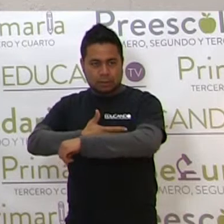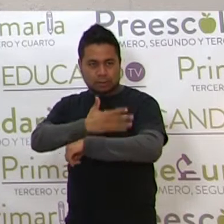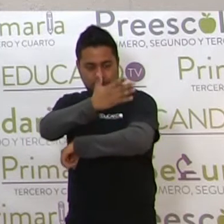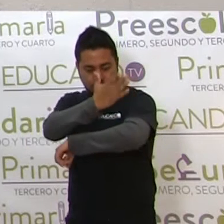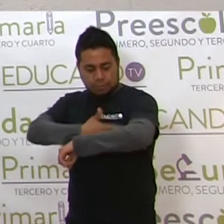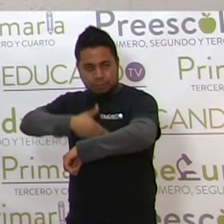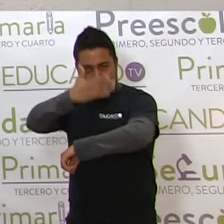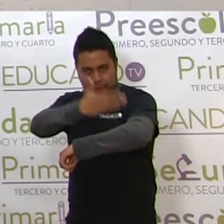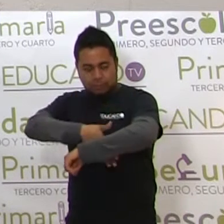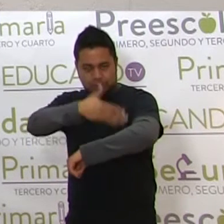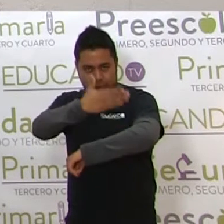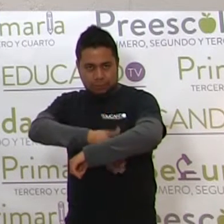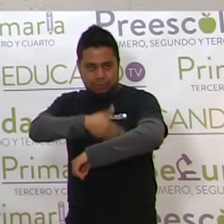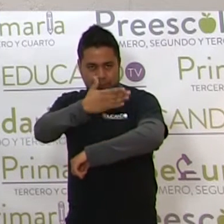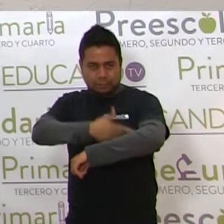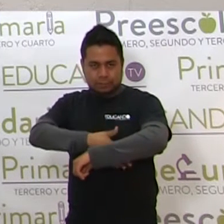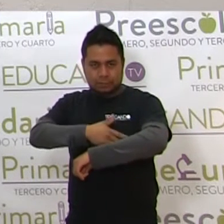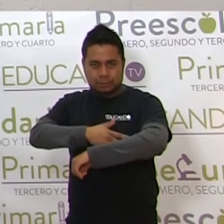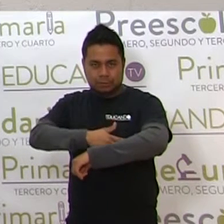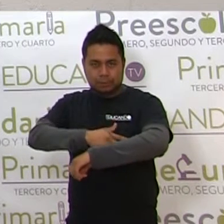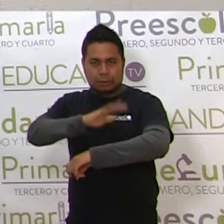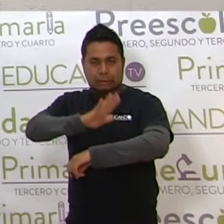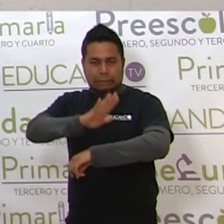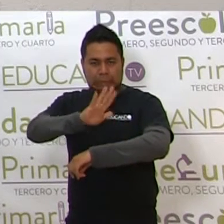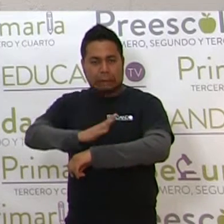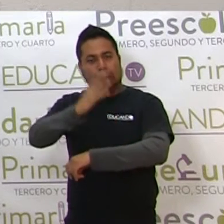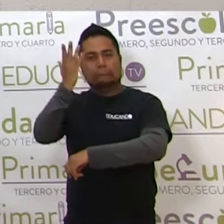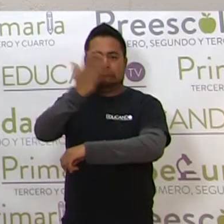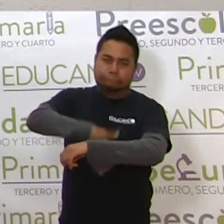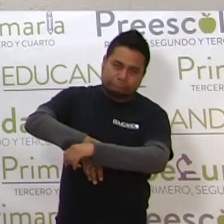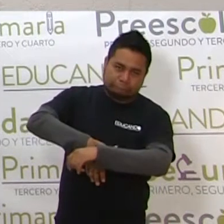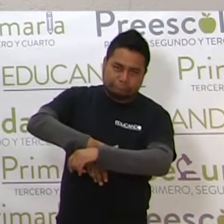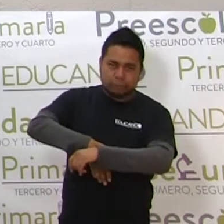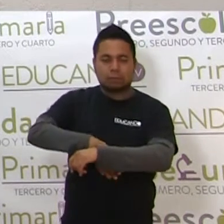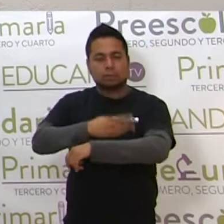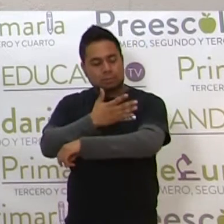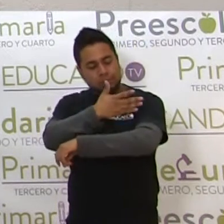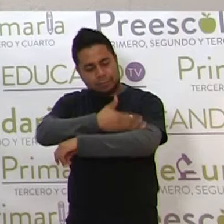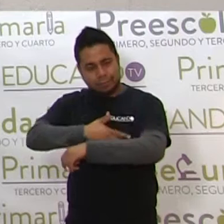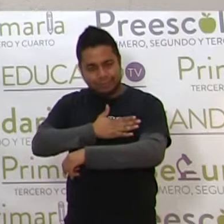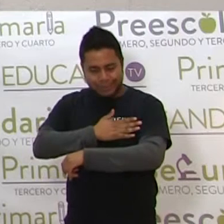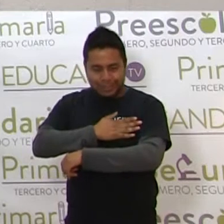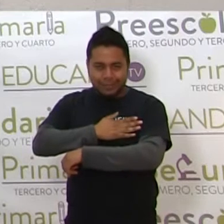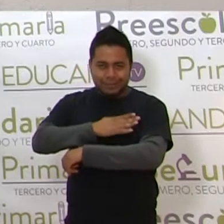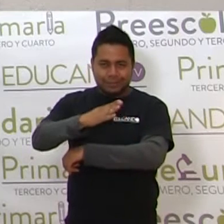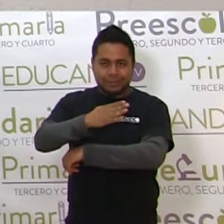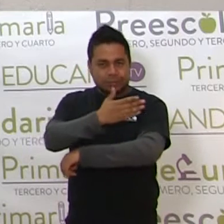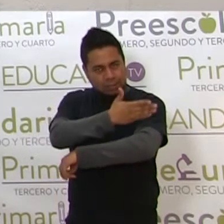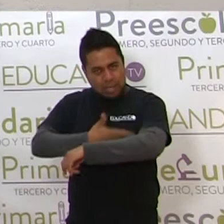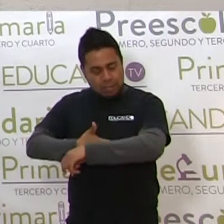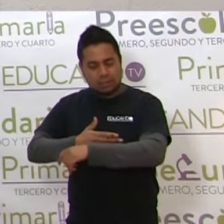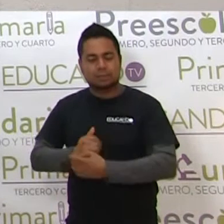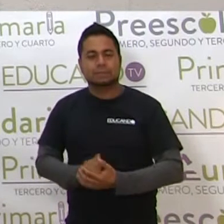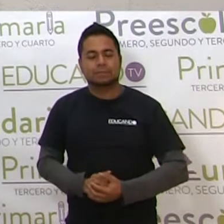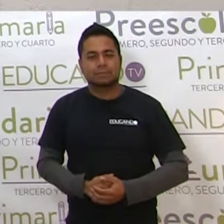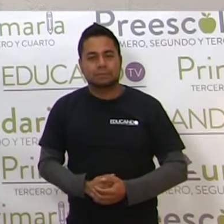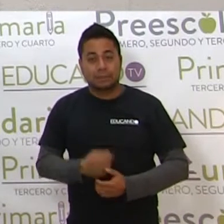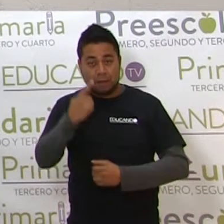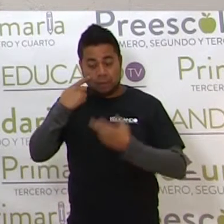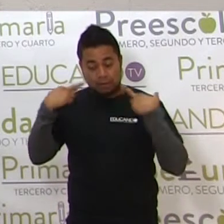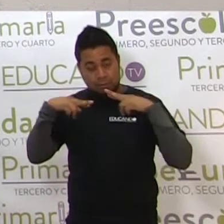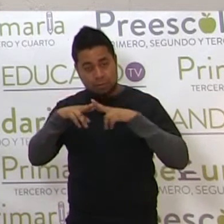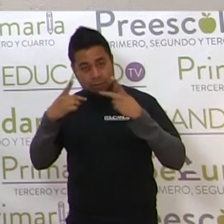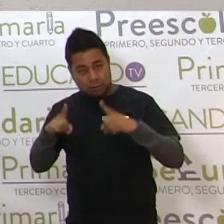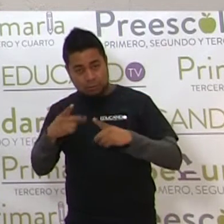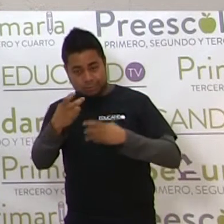antre como que fuéramos a a cortar bueno así Buenas tardes observen al maestro